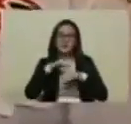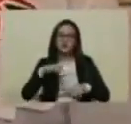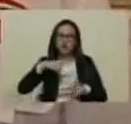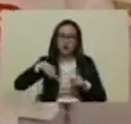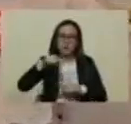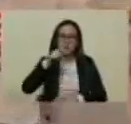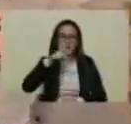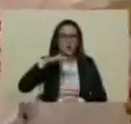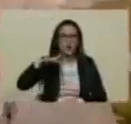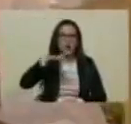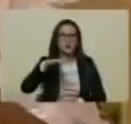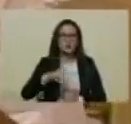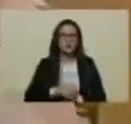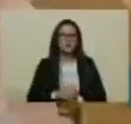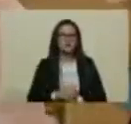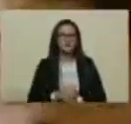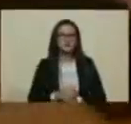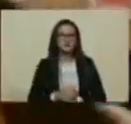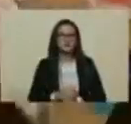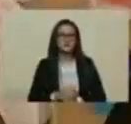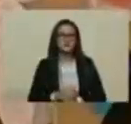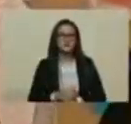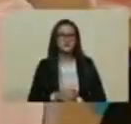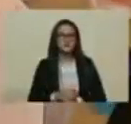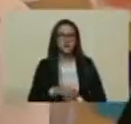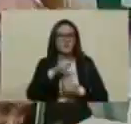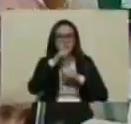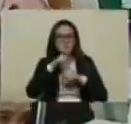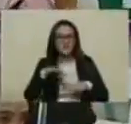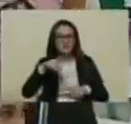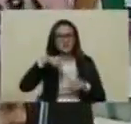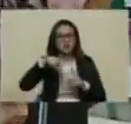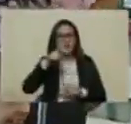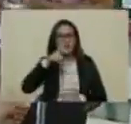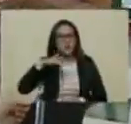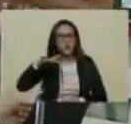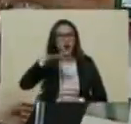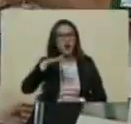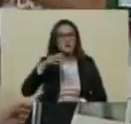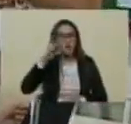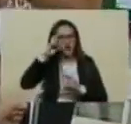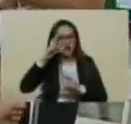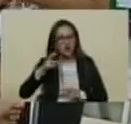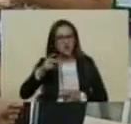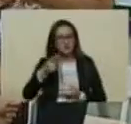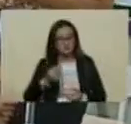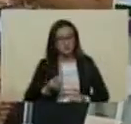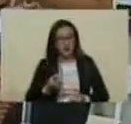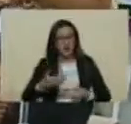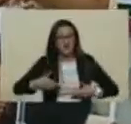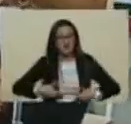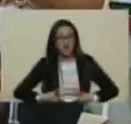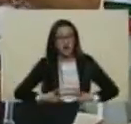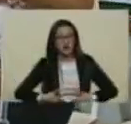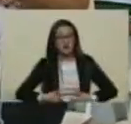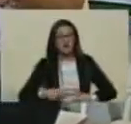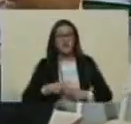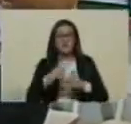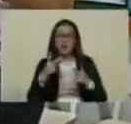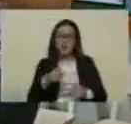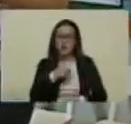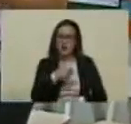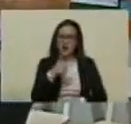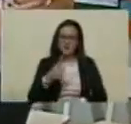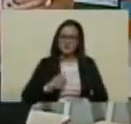pueblo, presidente Elías, son las bendiciones de un pueblo que reconoce los esfuerzos, que valora lo que le